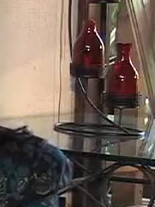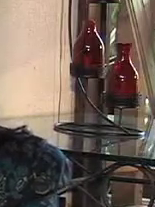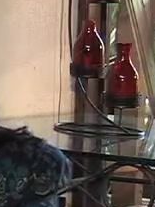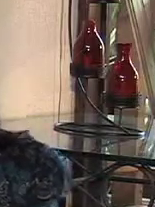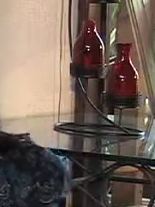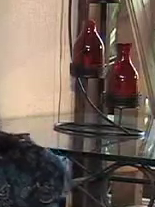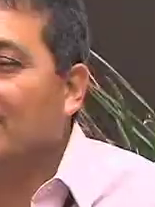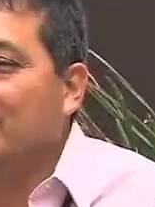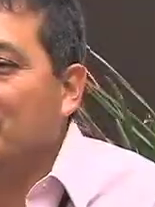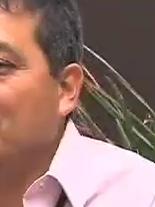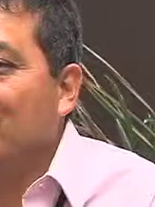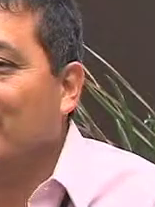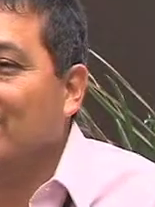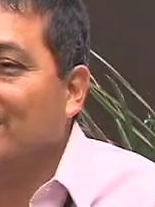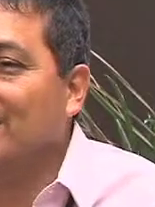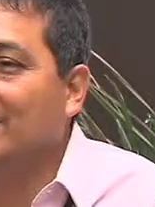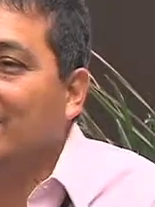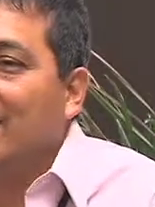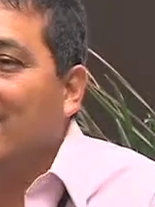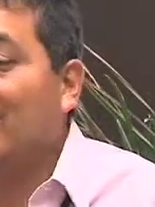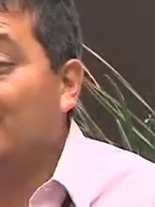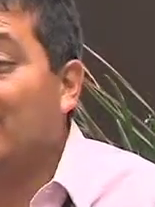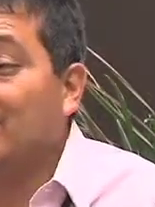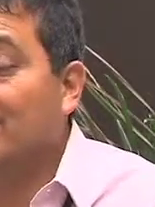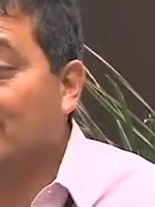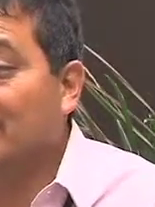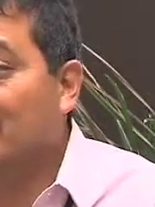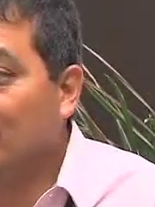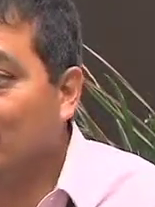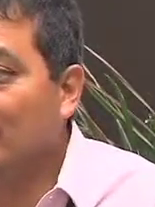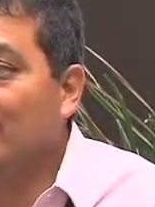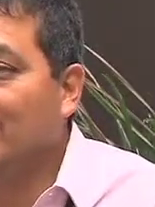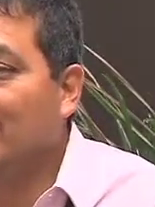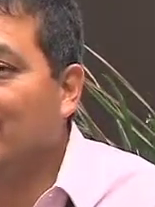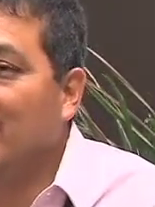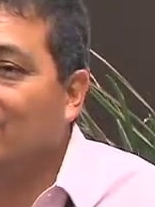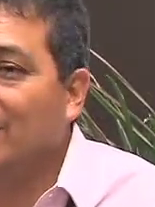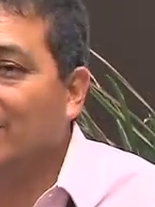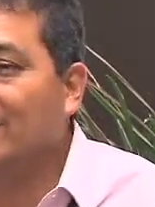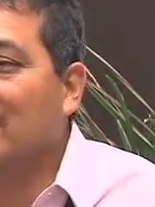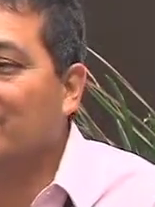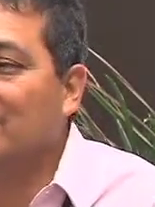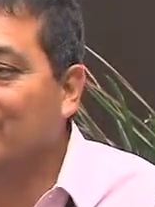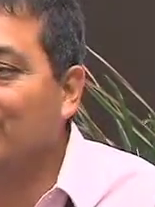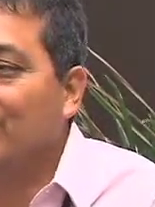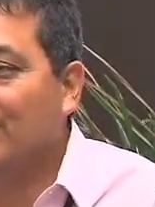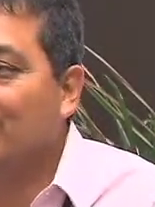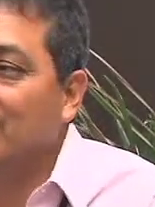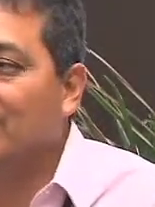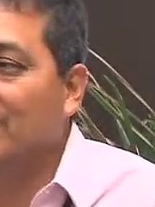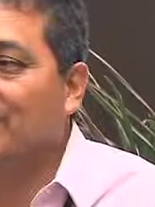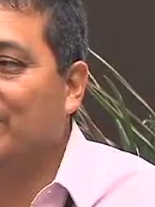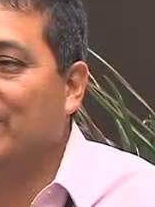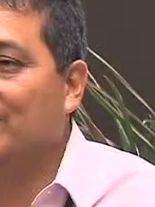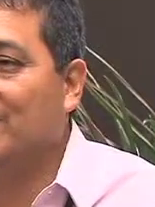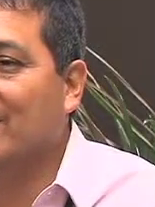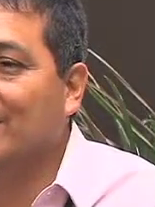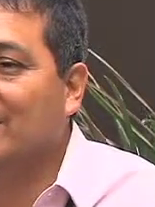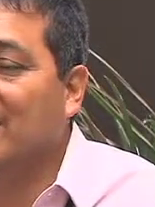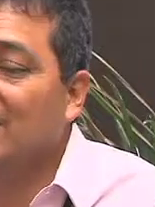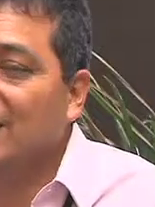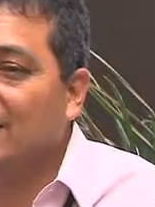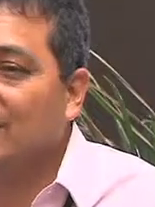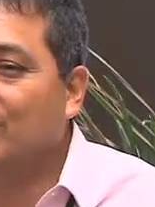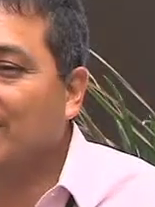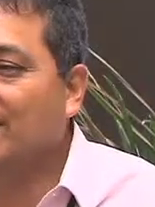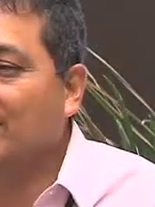la discapacidad. Creo que lo primero que tiene que hacer es adaptar las instituciones del Estado a lo que dice la Convención de los Derechos de la Persona con